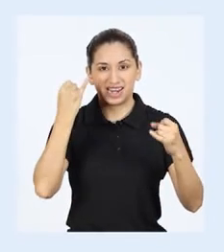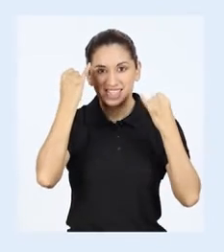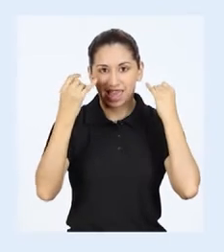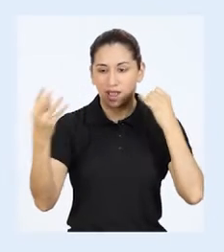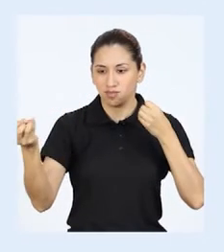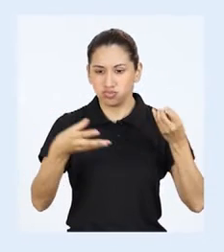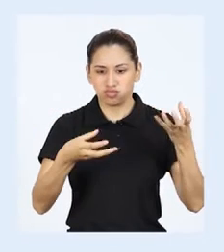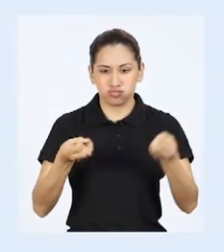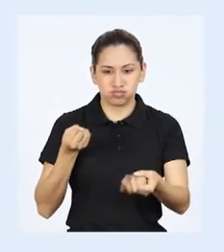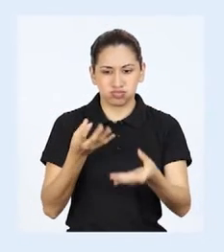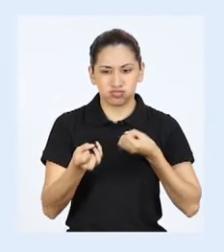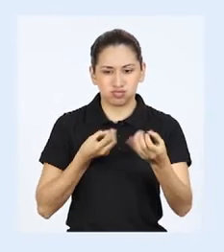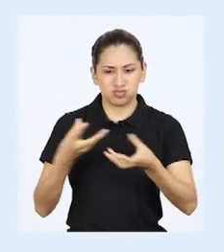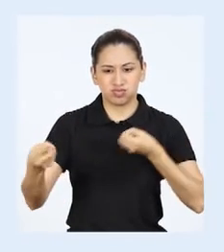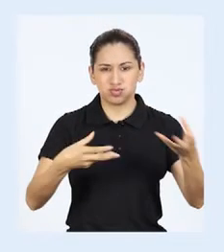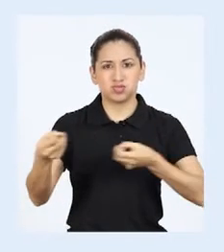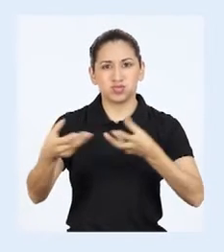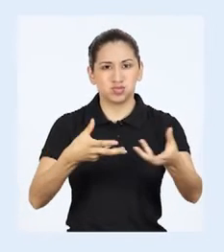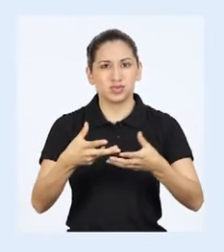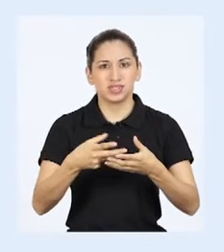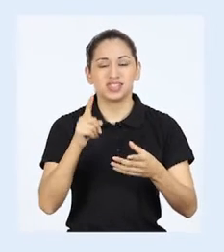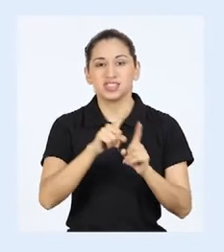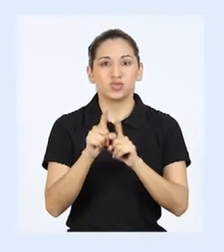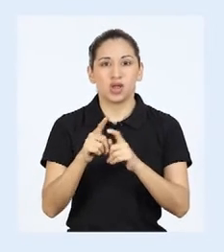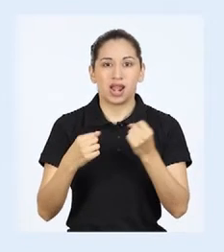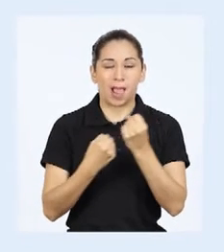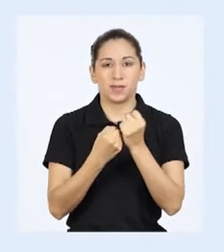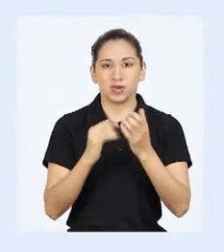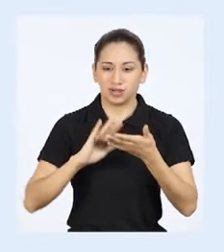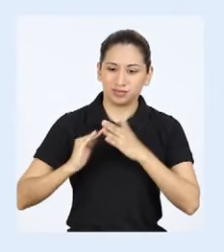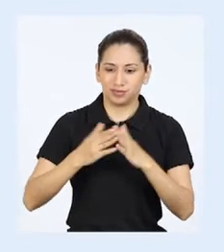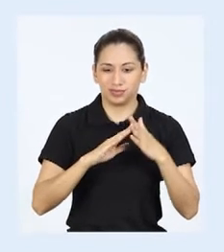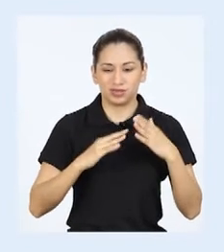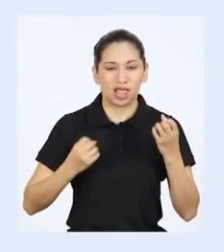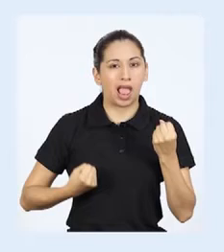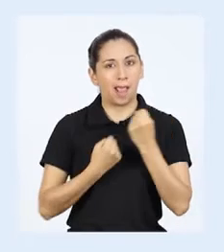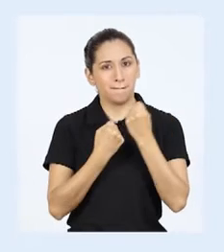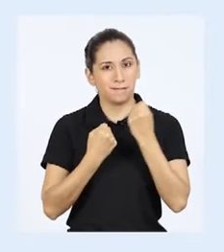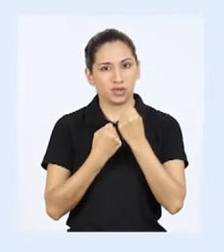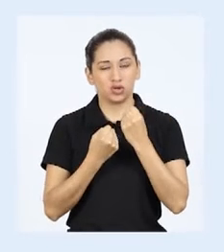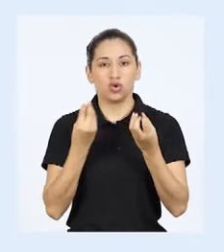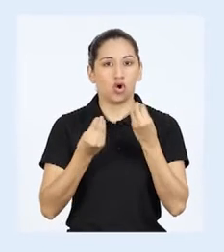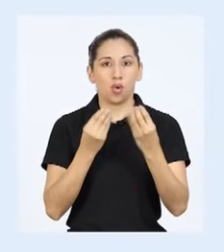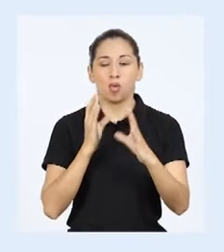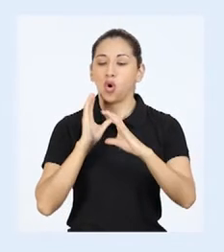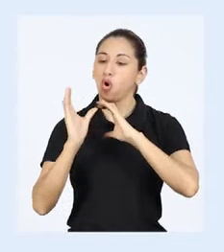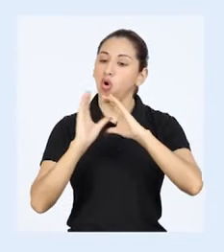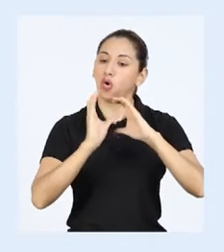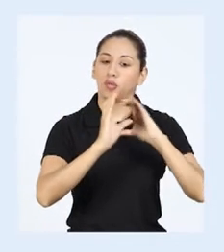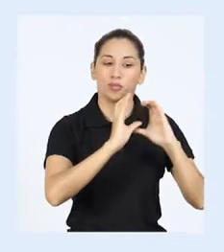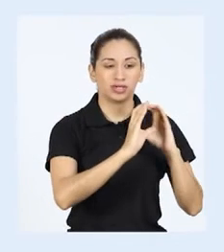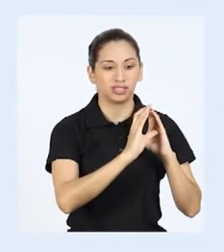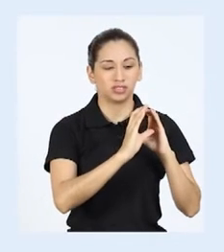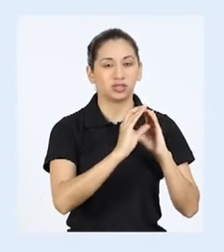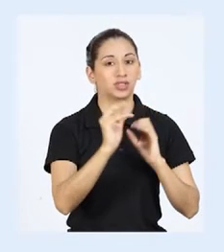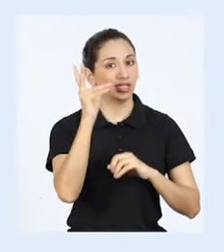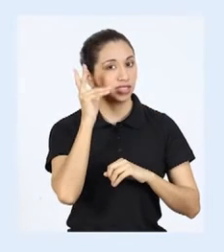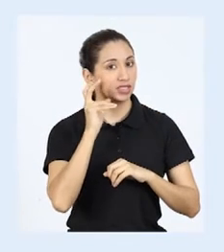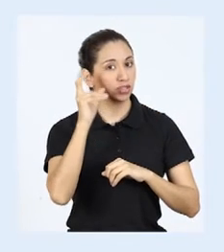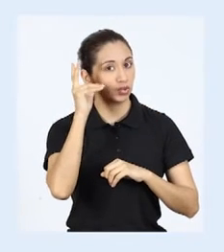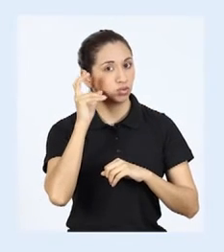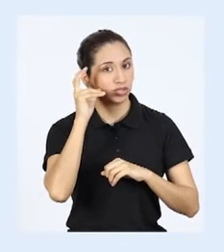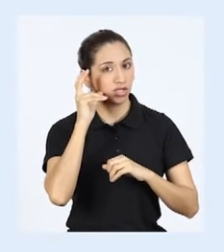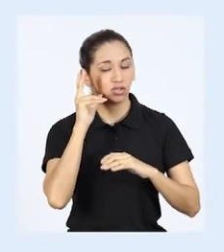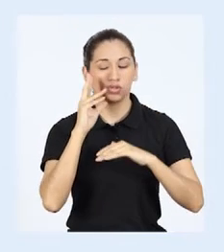ideas, impulsando el pensamiento colectivo a través de la conversación, escuchando